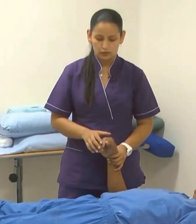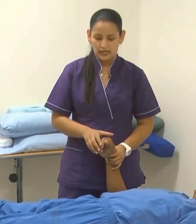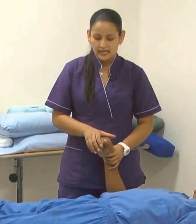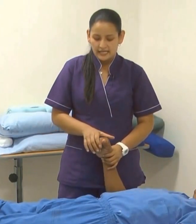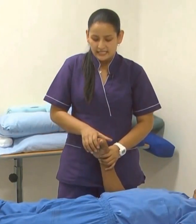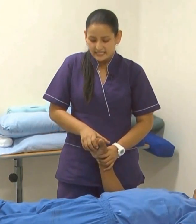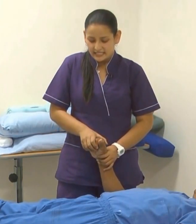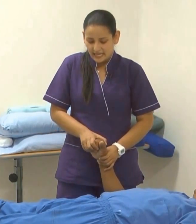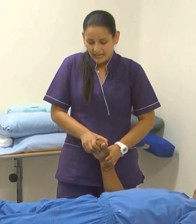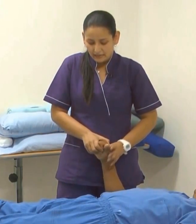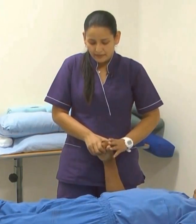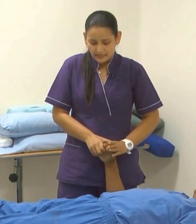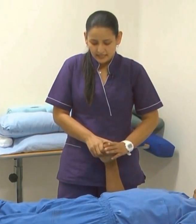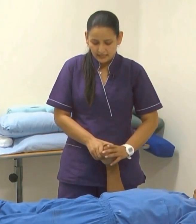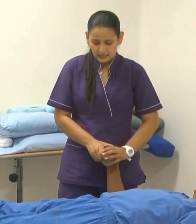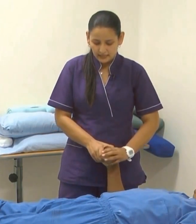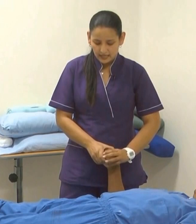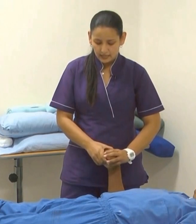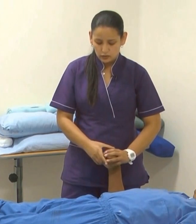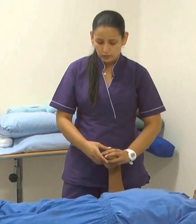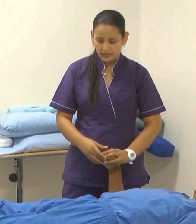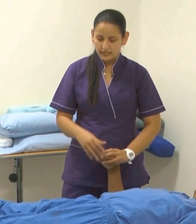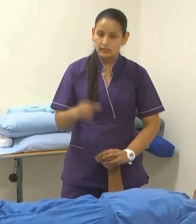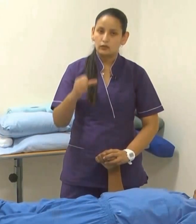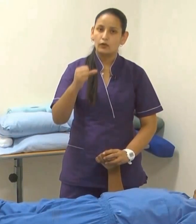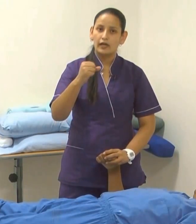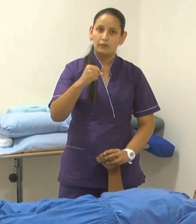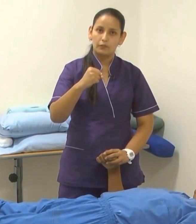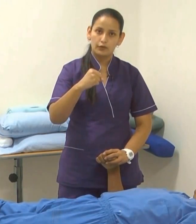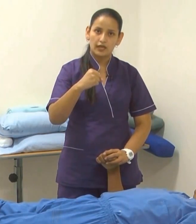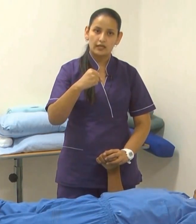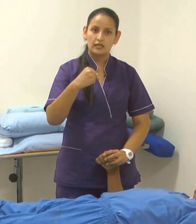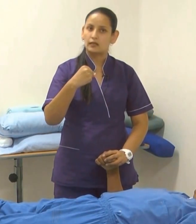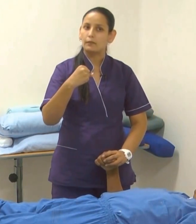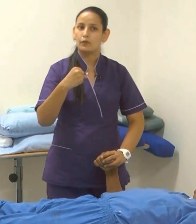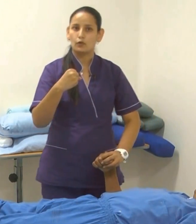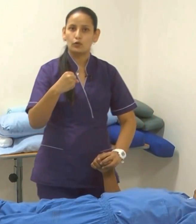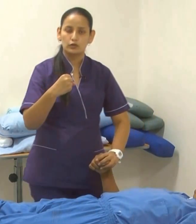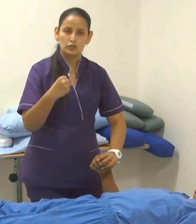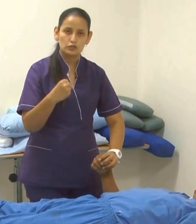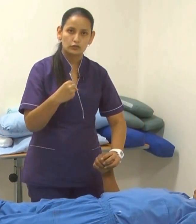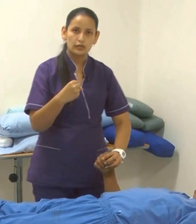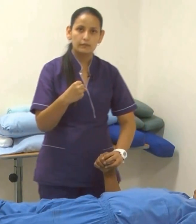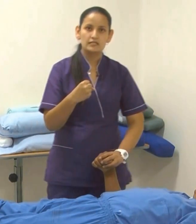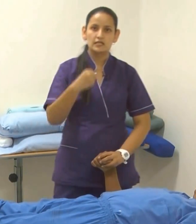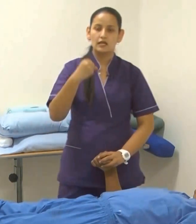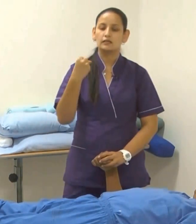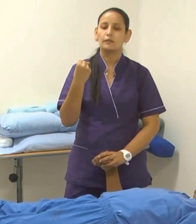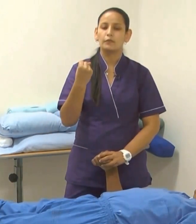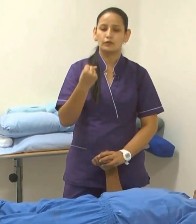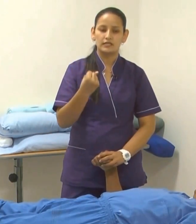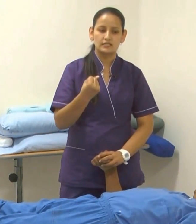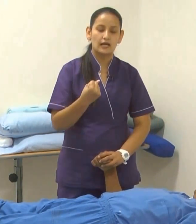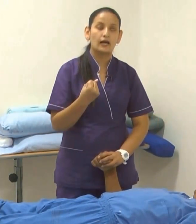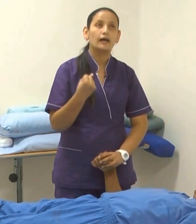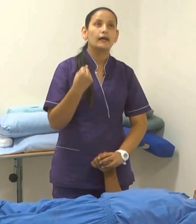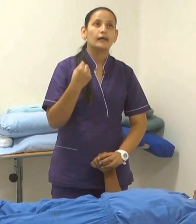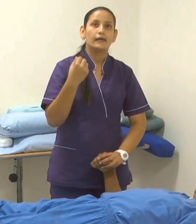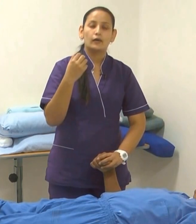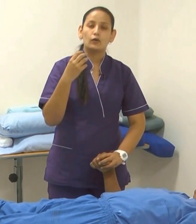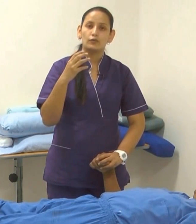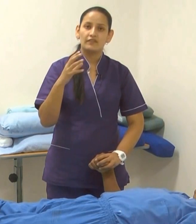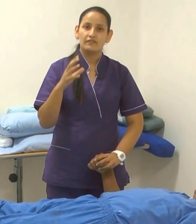generen dolor. Si el paciente tiene su manito empuñadita por condición del paciente, porque